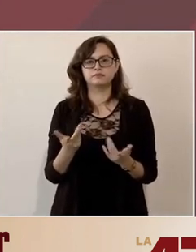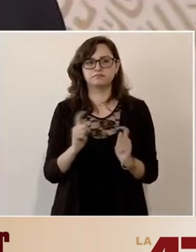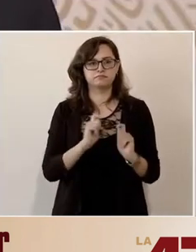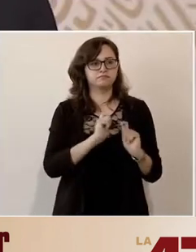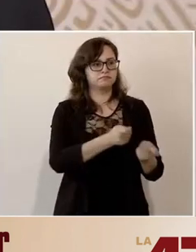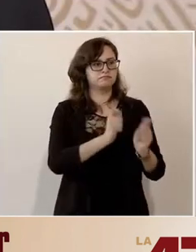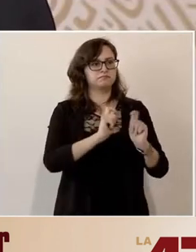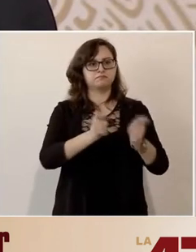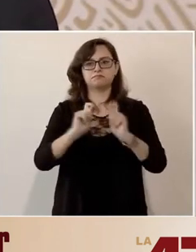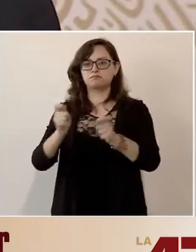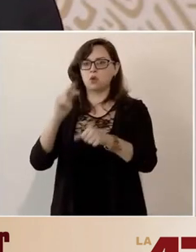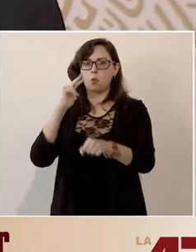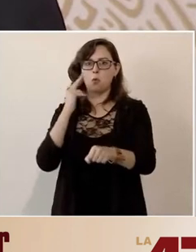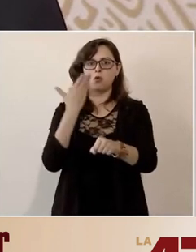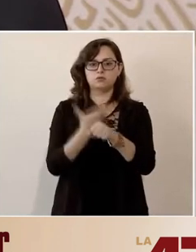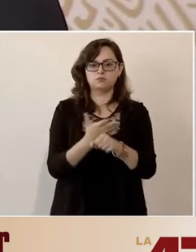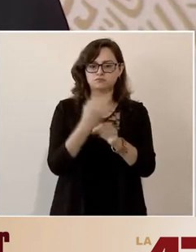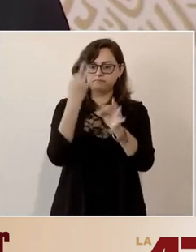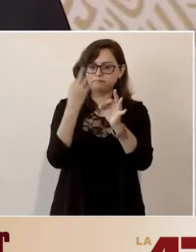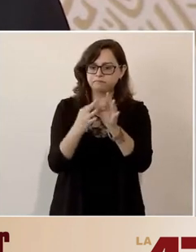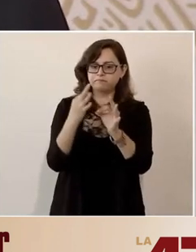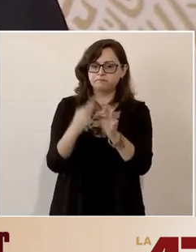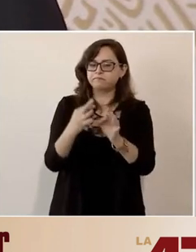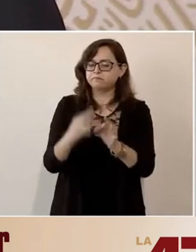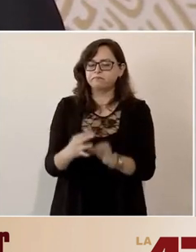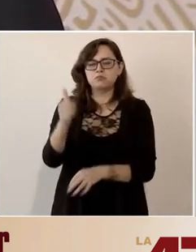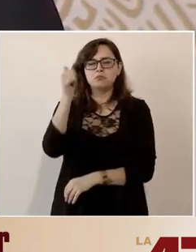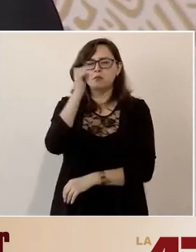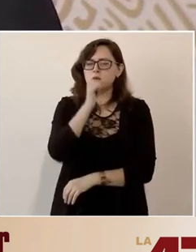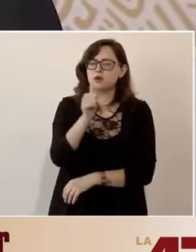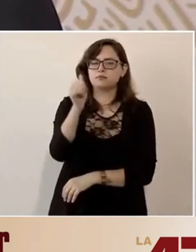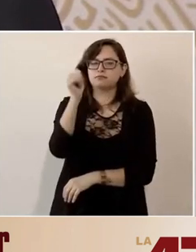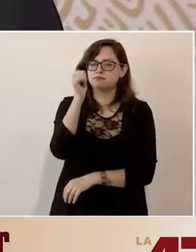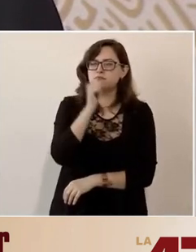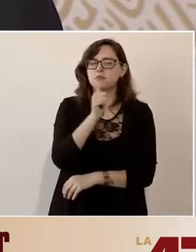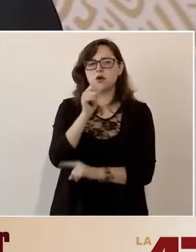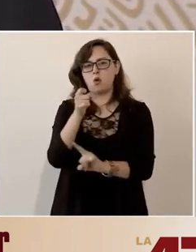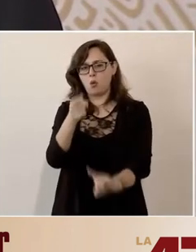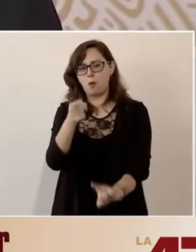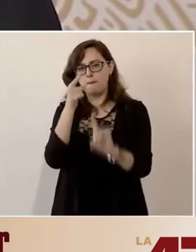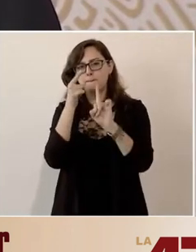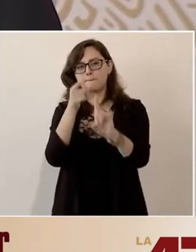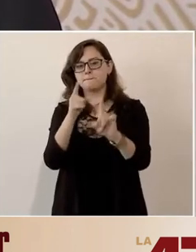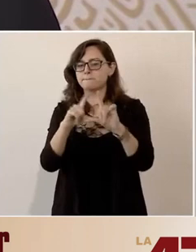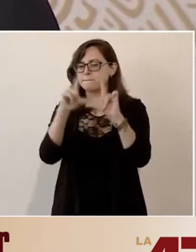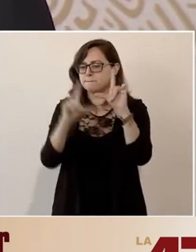tareas que cumplir, como siempre, en beneficio de nuestro